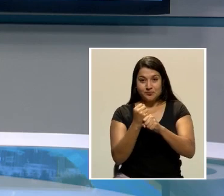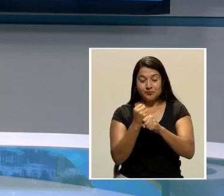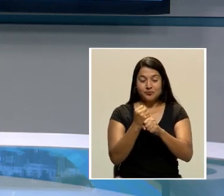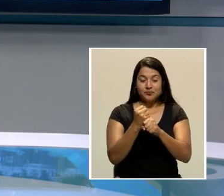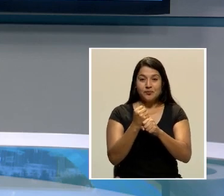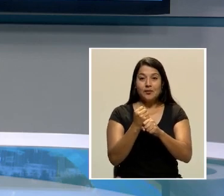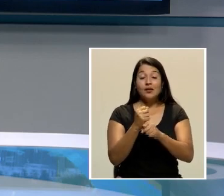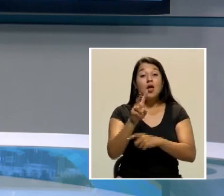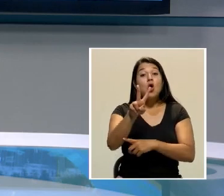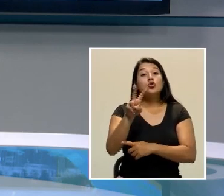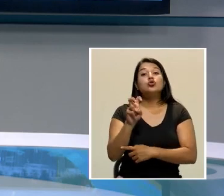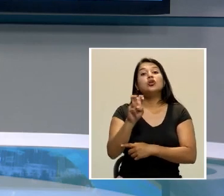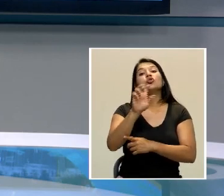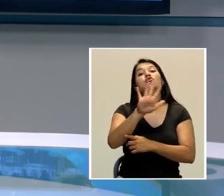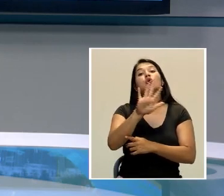Son